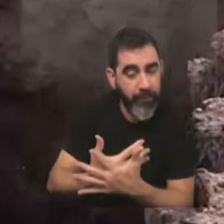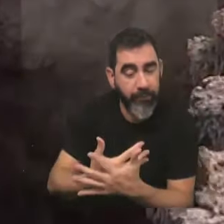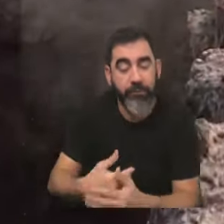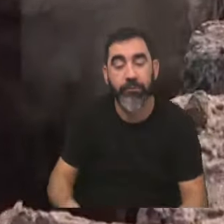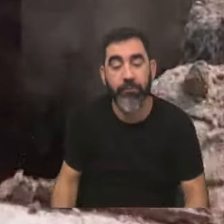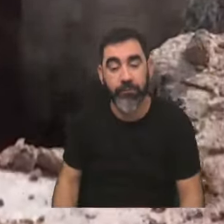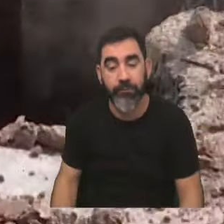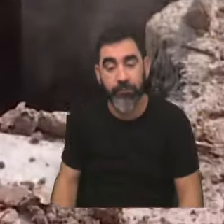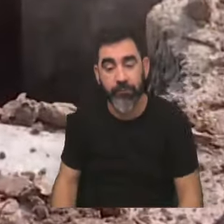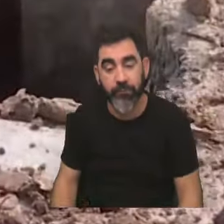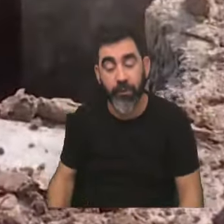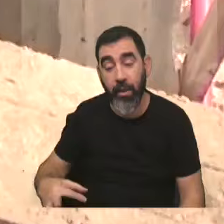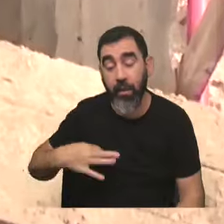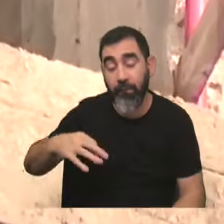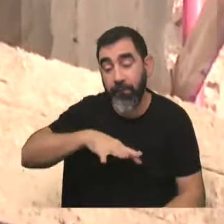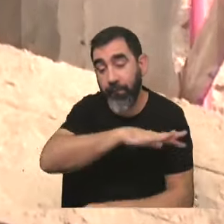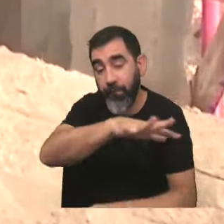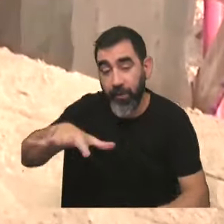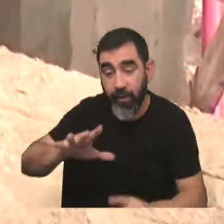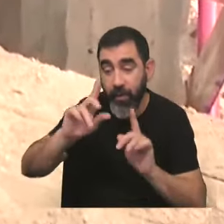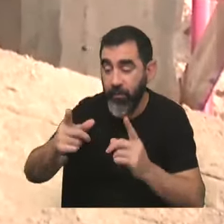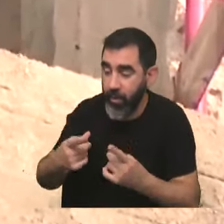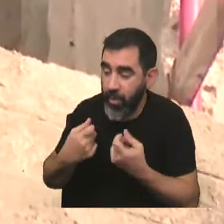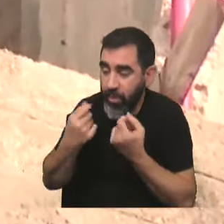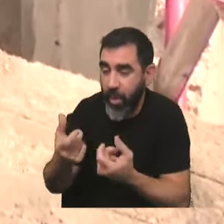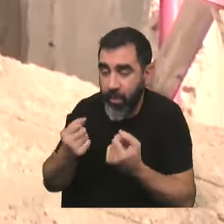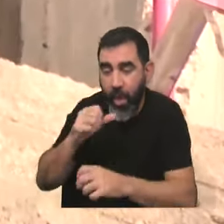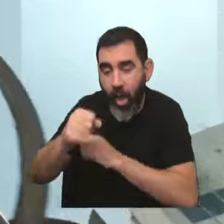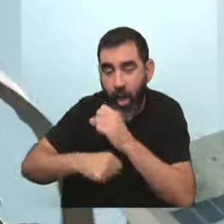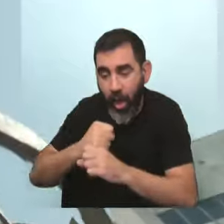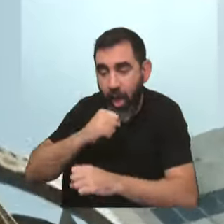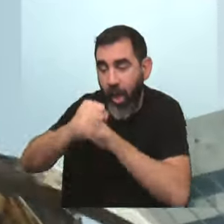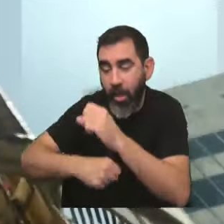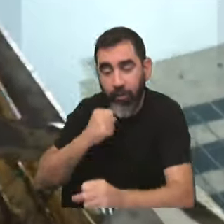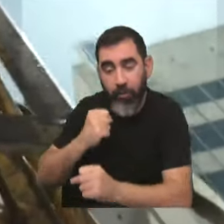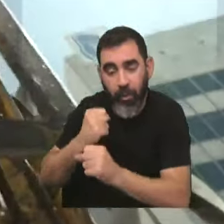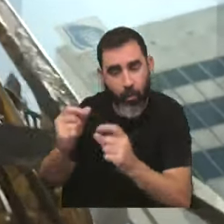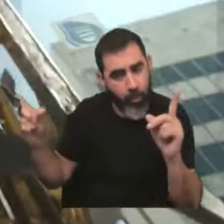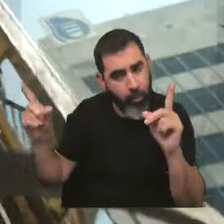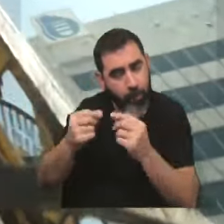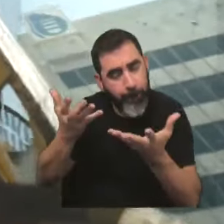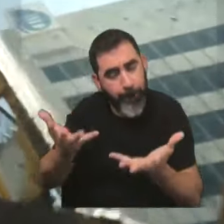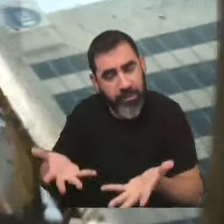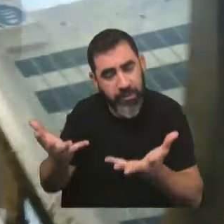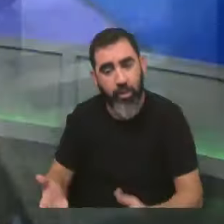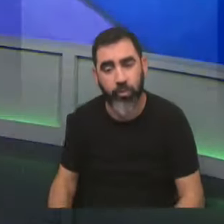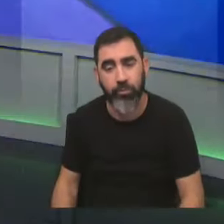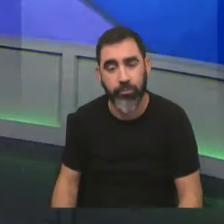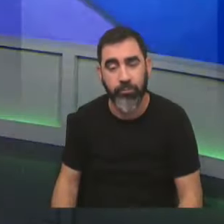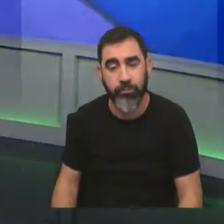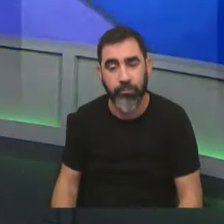y financiero de nuestra vida en sociedad los que deben entregar cada vez más años de su vida al trabajo duro